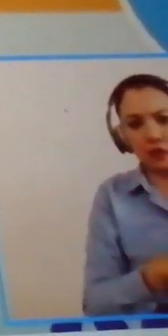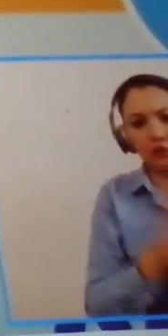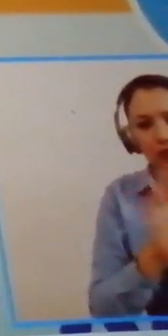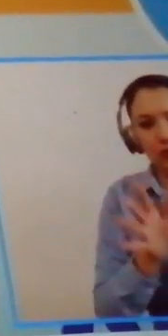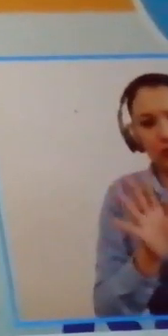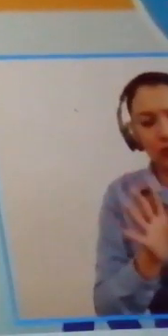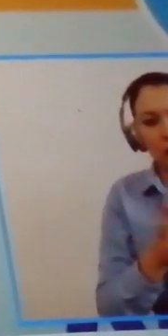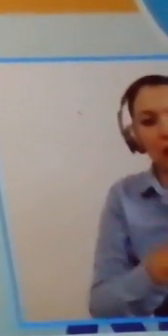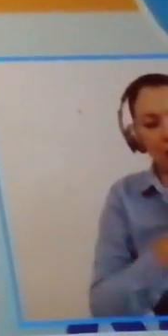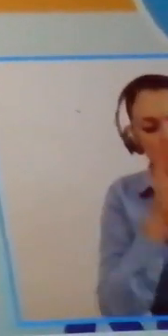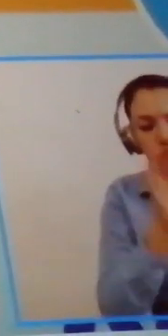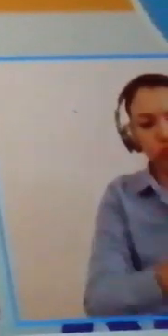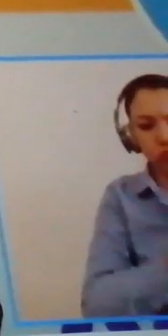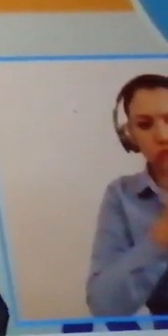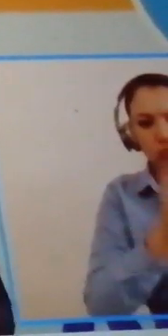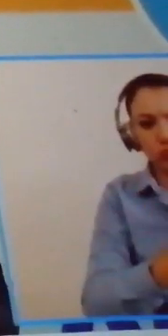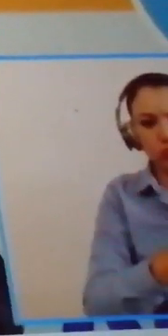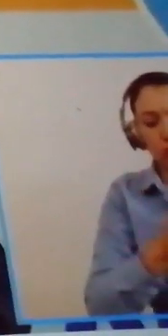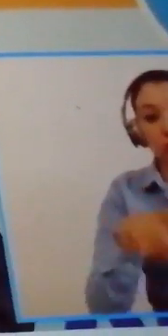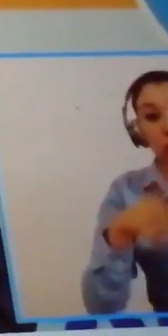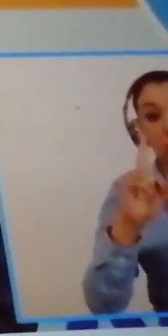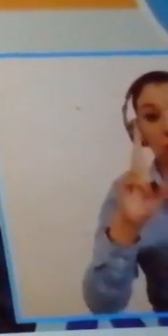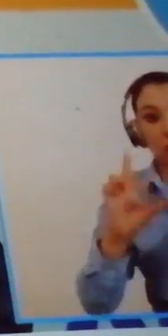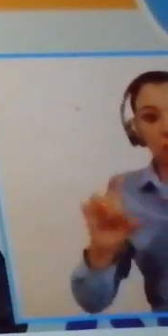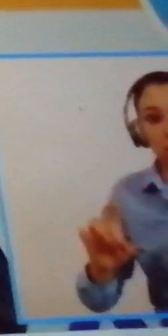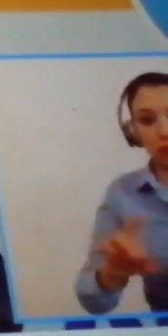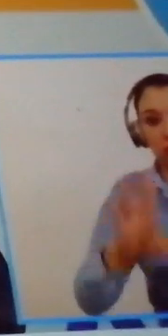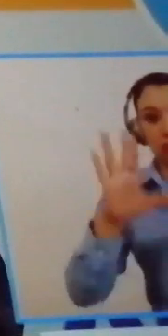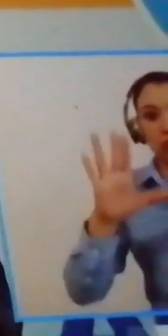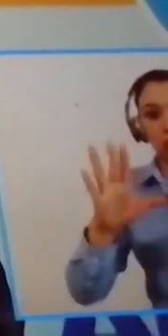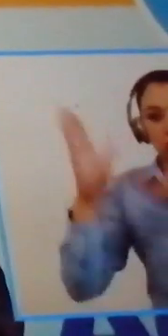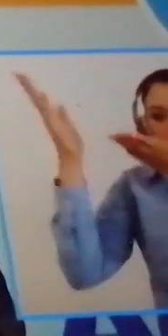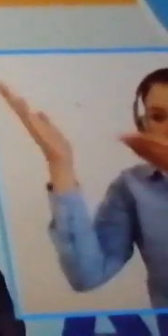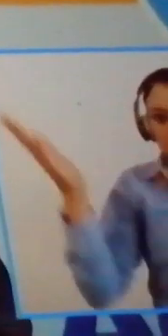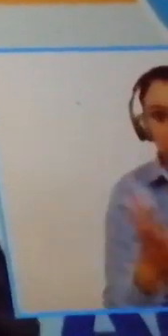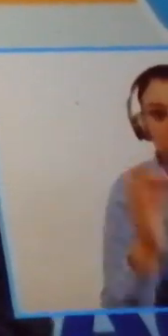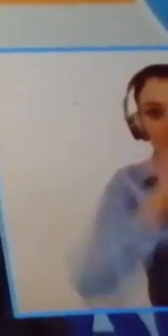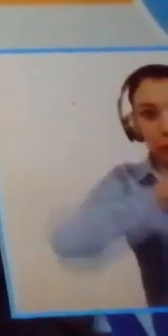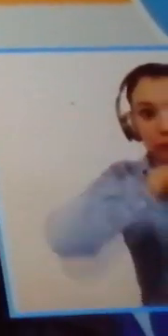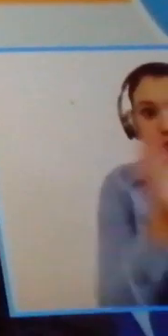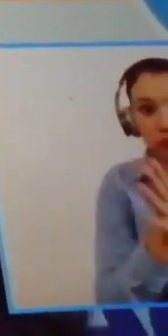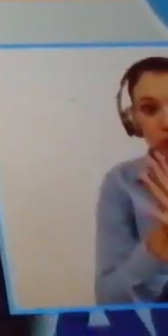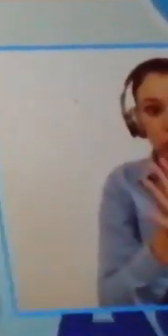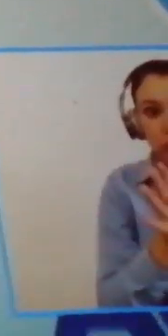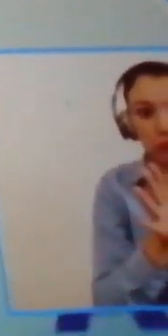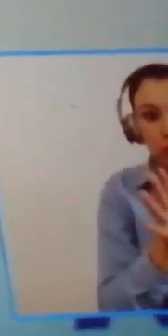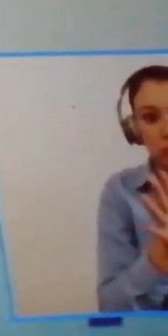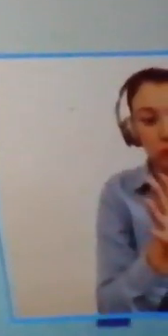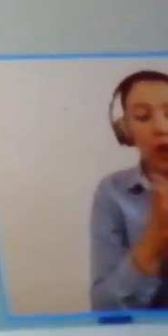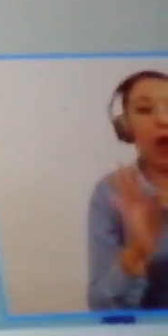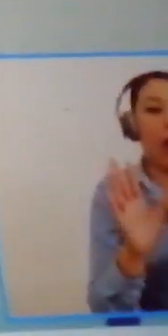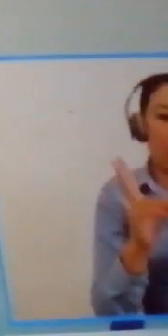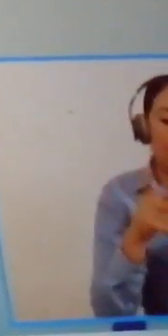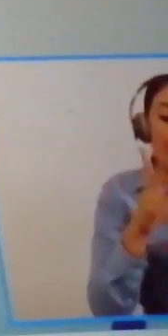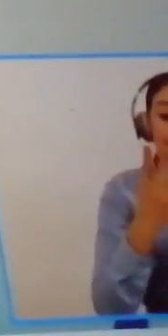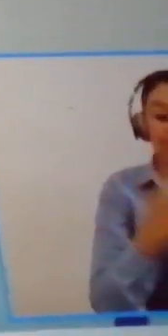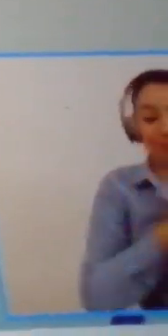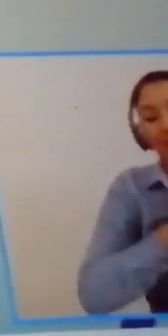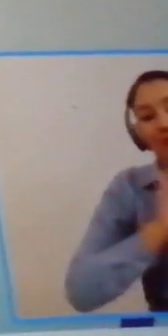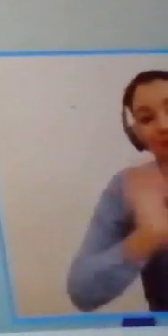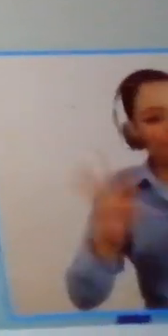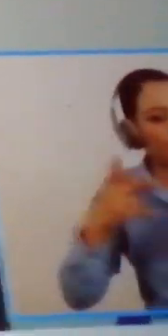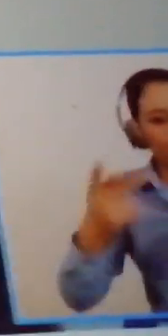la salud en el estado de Chihuahua. De eso quiero que platiquemos, porque eso es lo que está detrás también